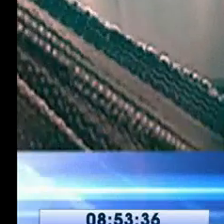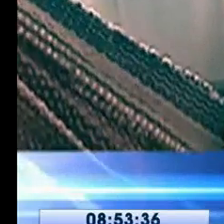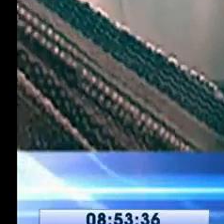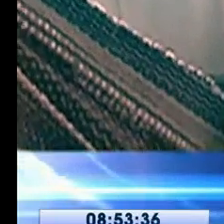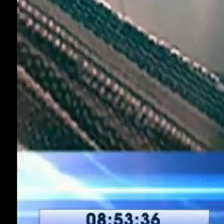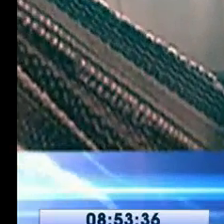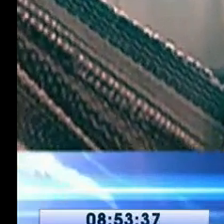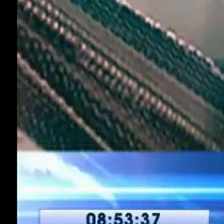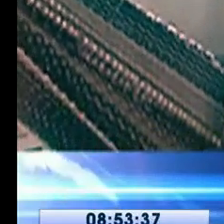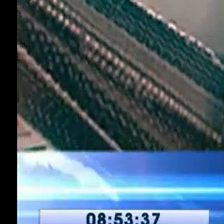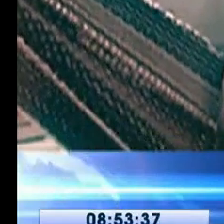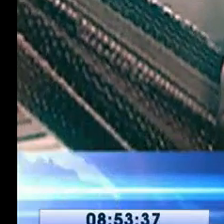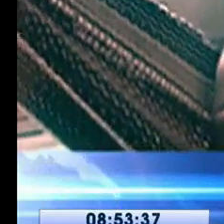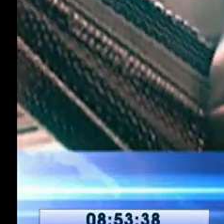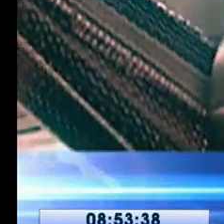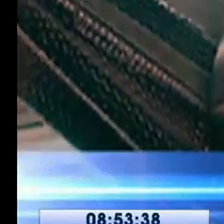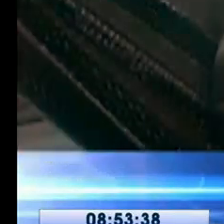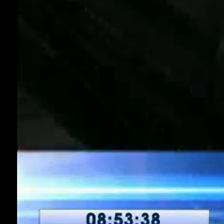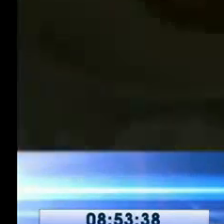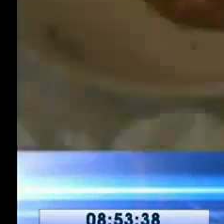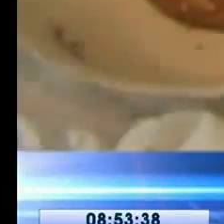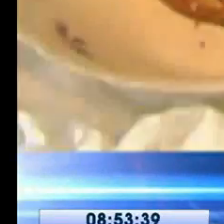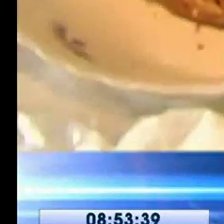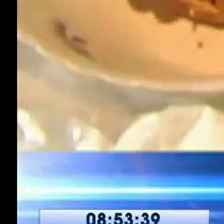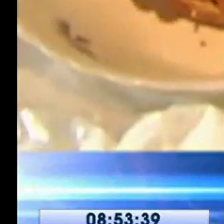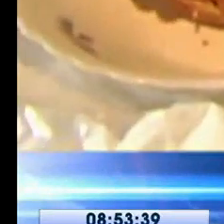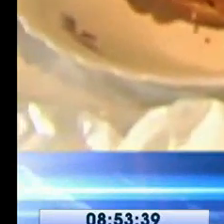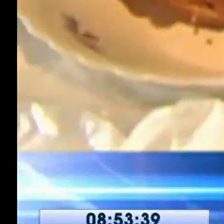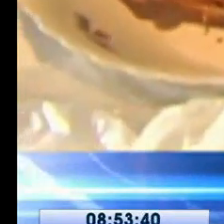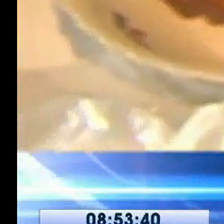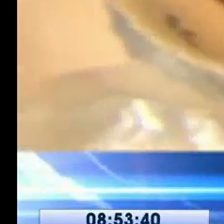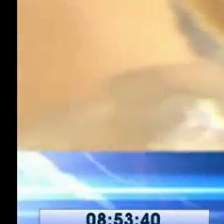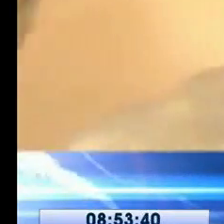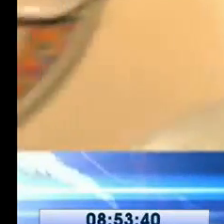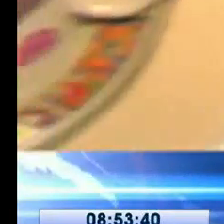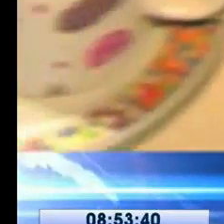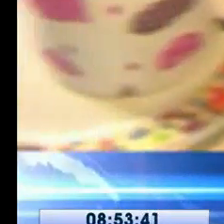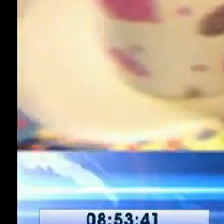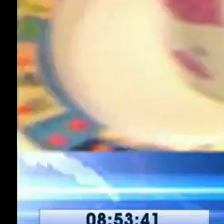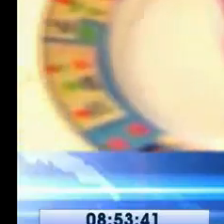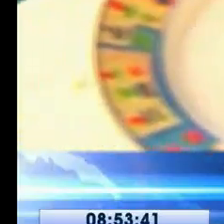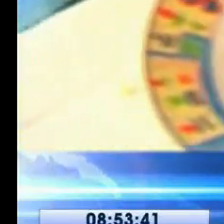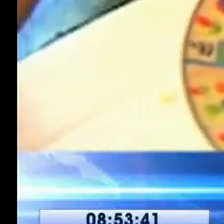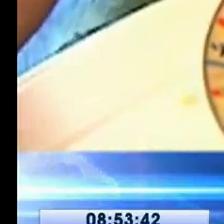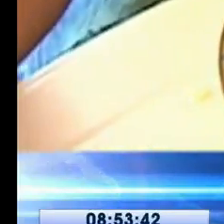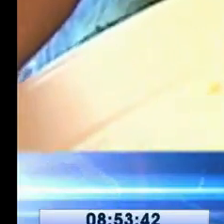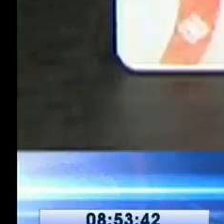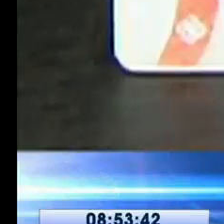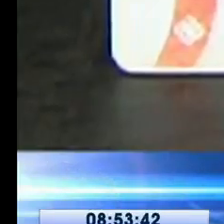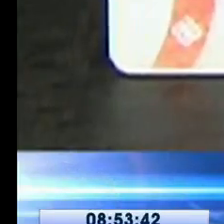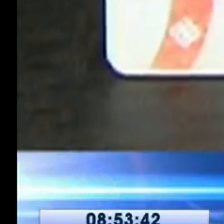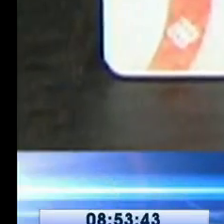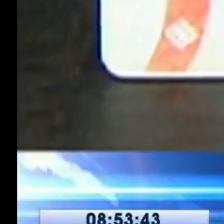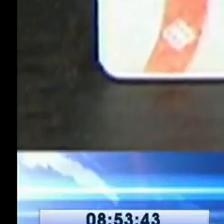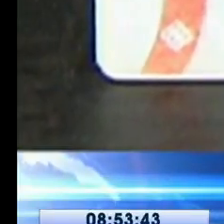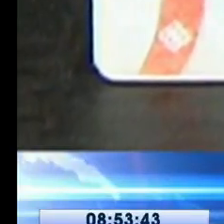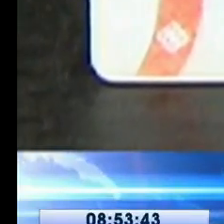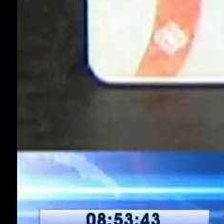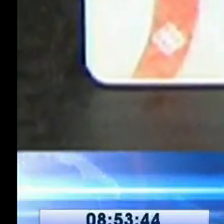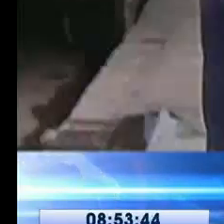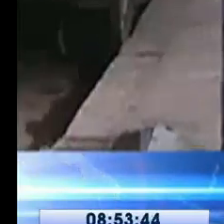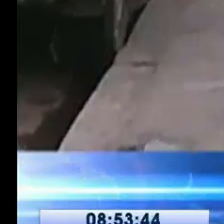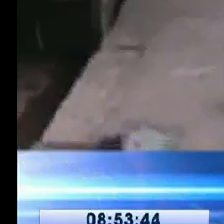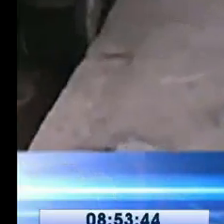pide ayuda para poder alimentar a su hija con discapacidad. La mujer también debe mantener a su pequeño